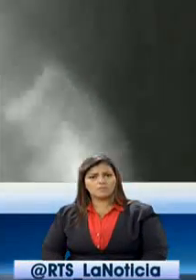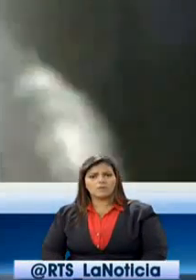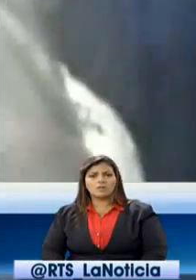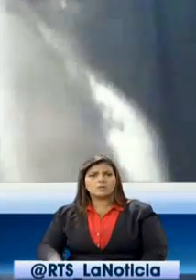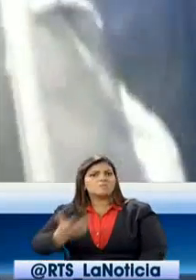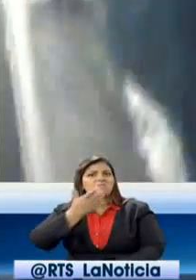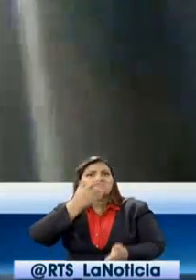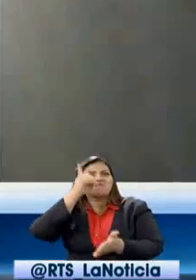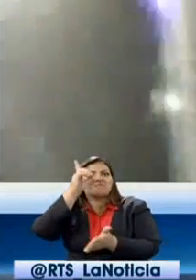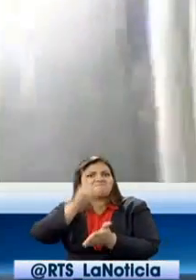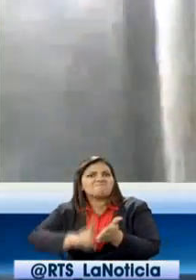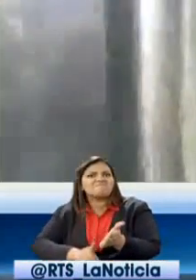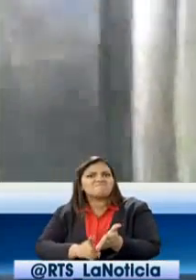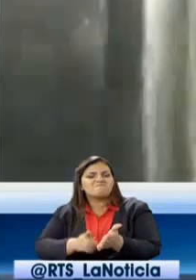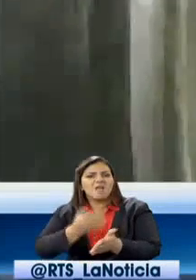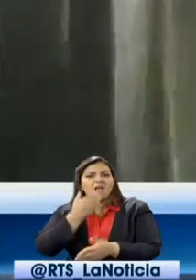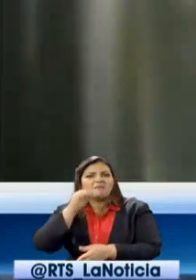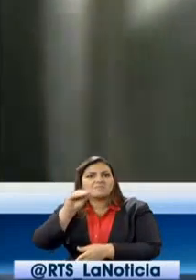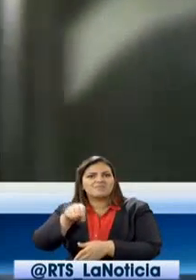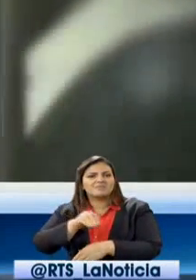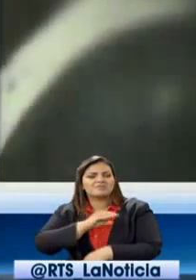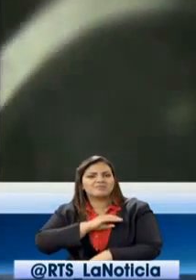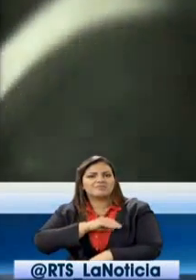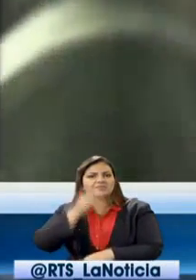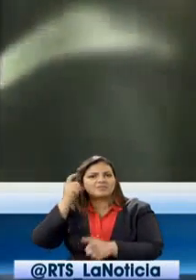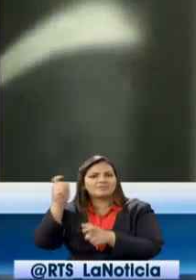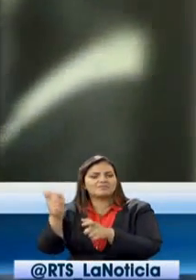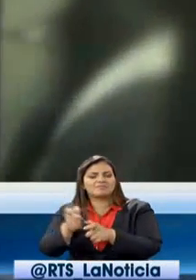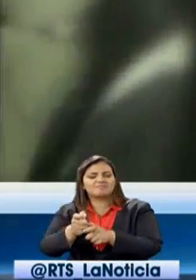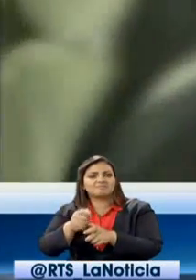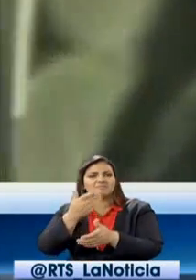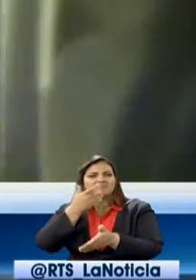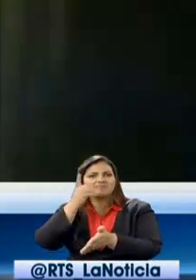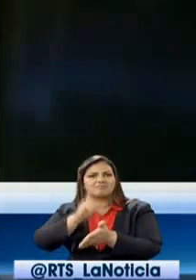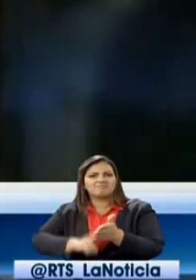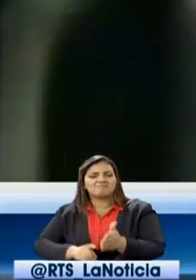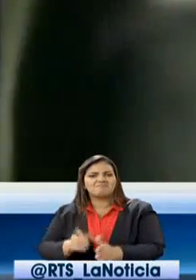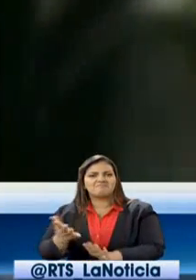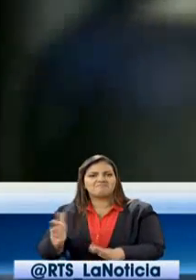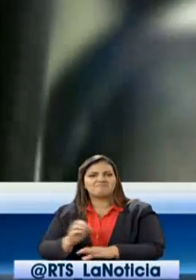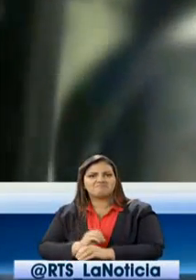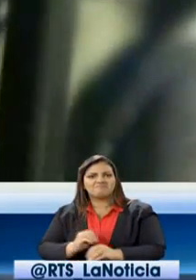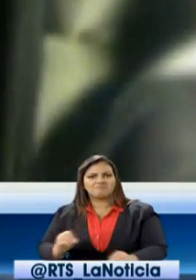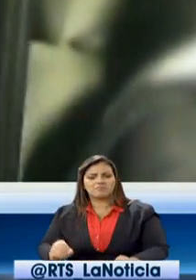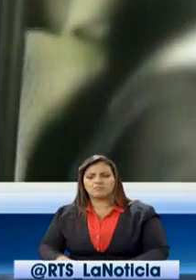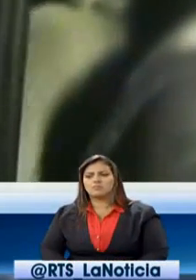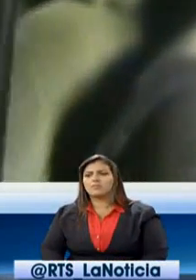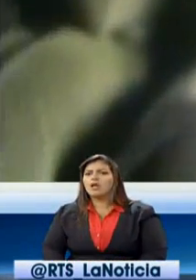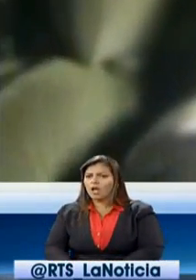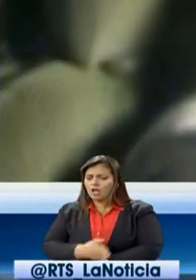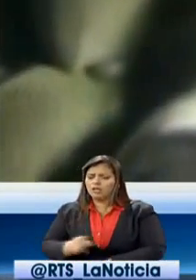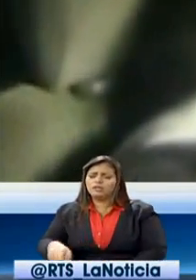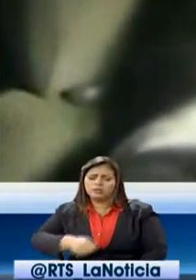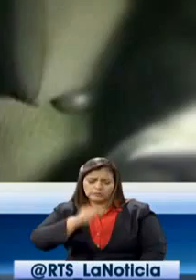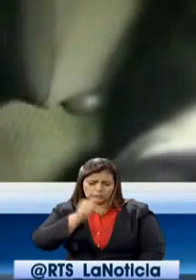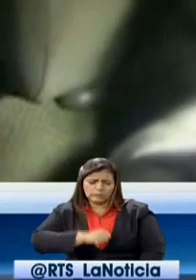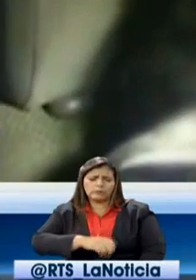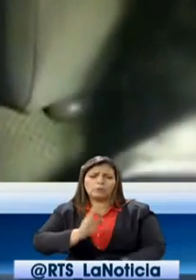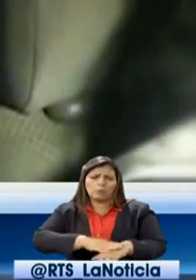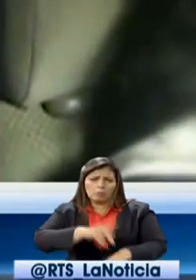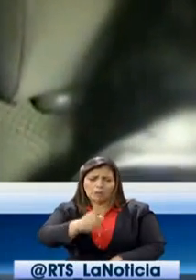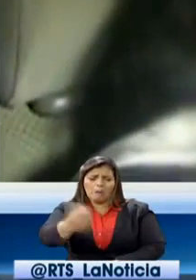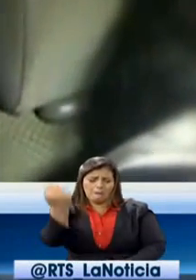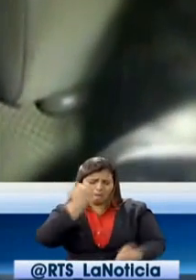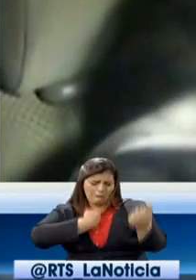una denuncia policial contra su pareja, a pesar que en un inicio confirmó la agresión. ante esta posición